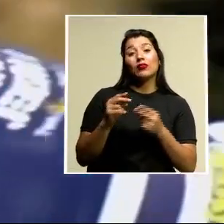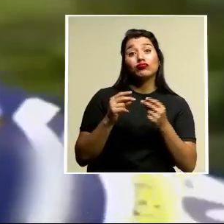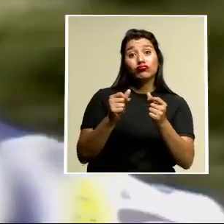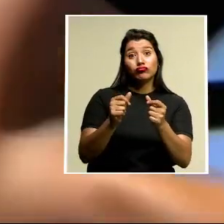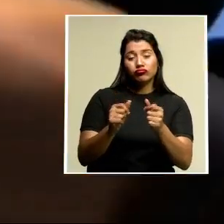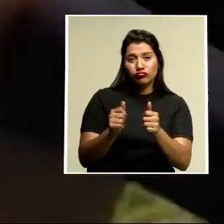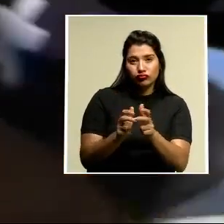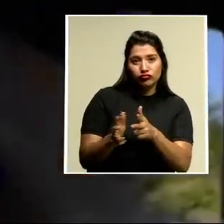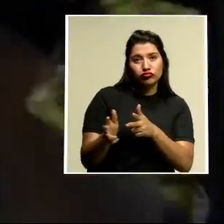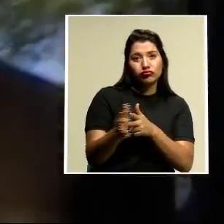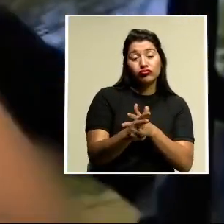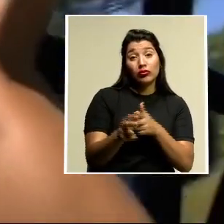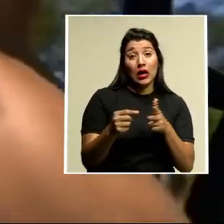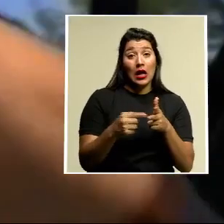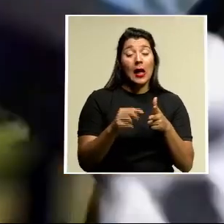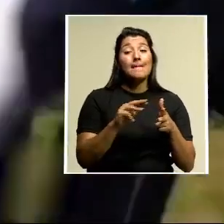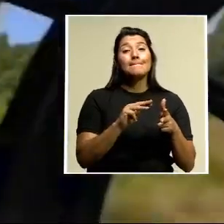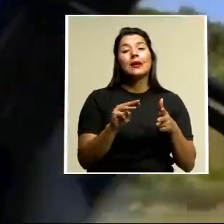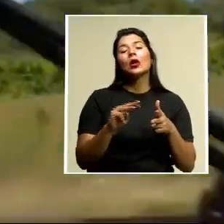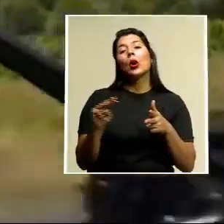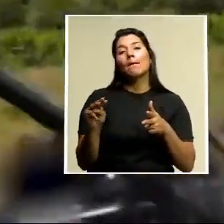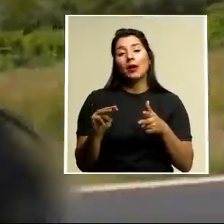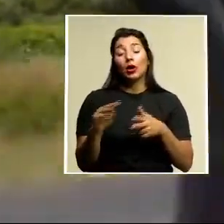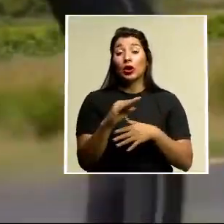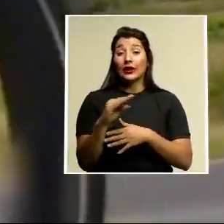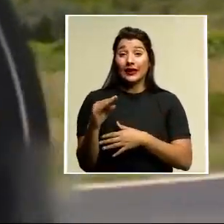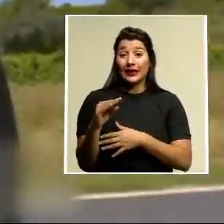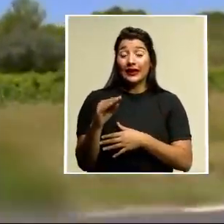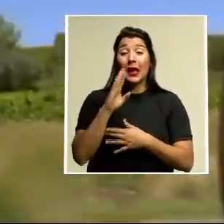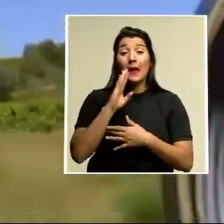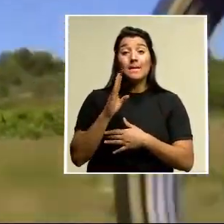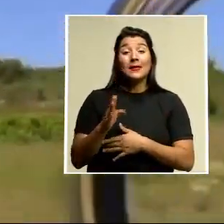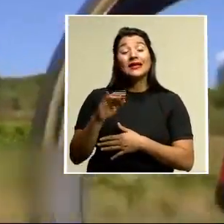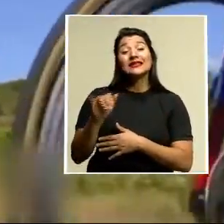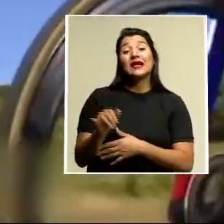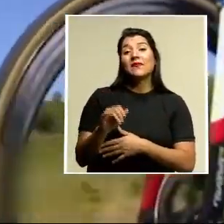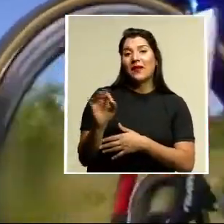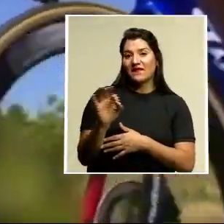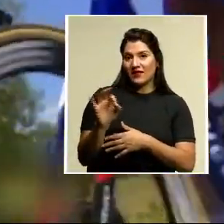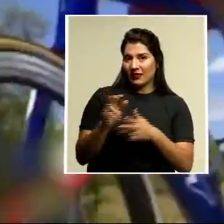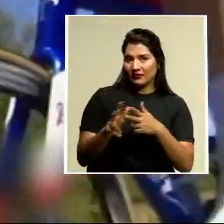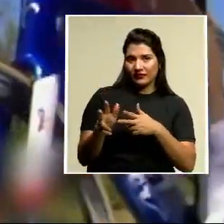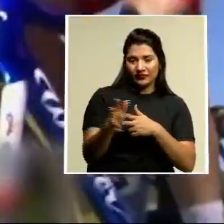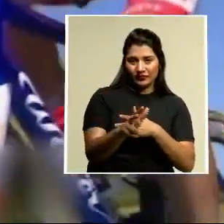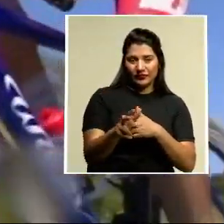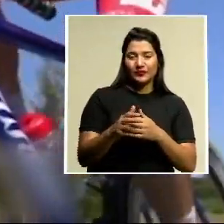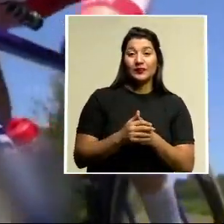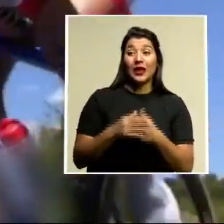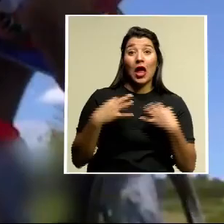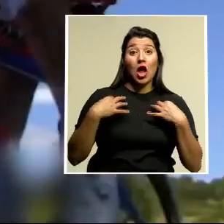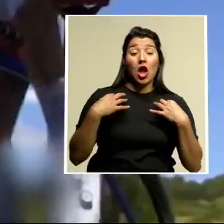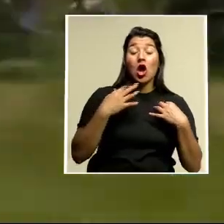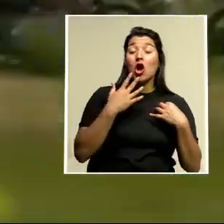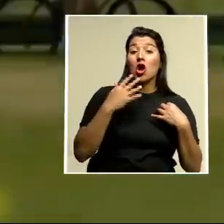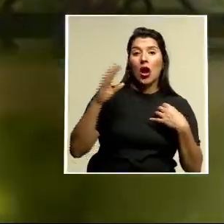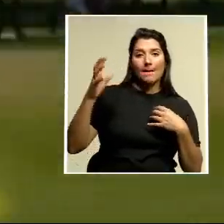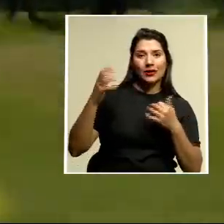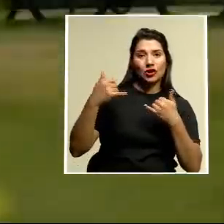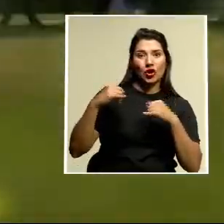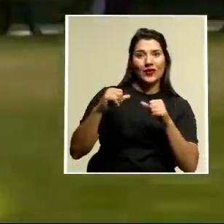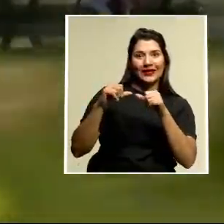interesante. Y creo que eso es bueno, esa competencia, es bueno tener calidad entre todos estos muchachos. Incluso